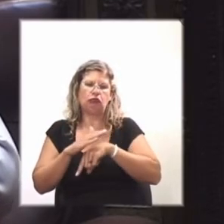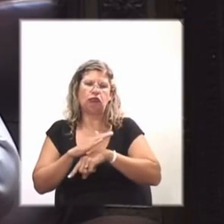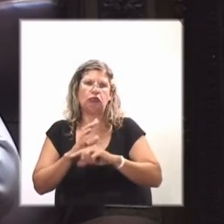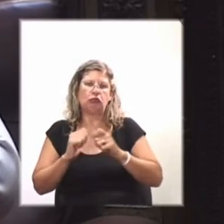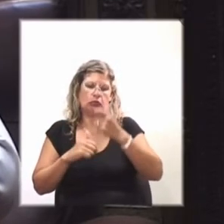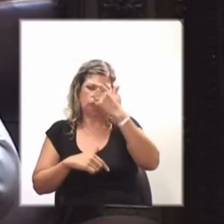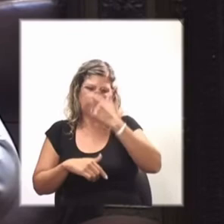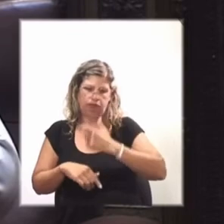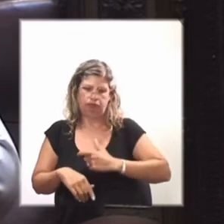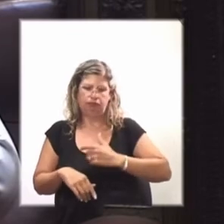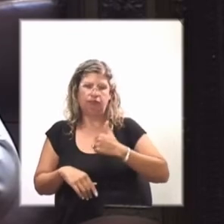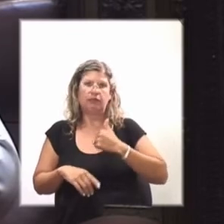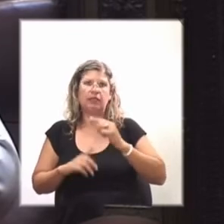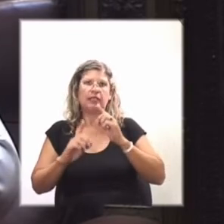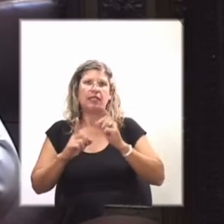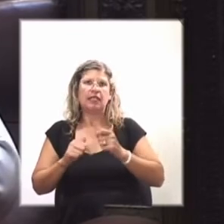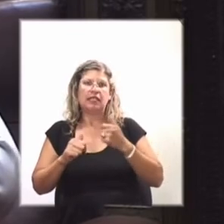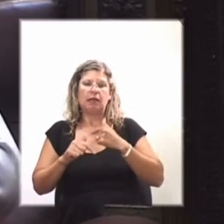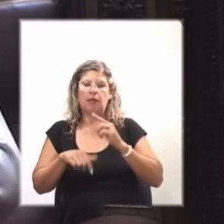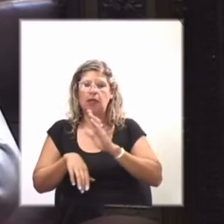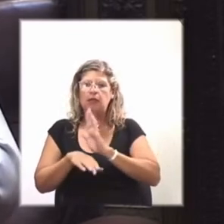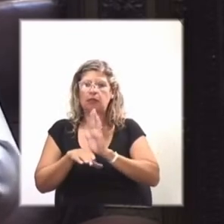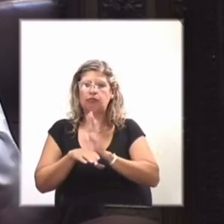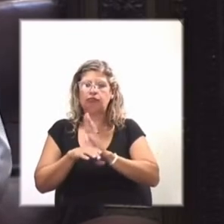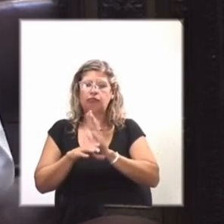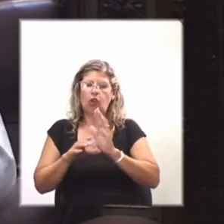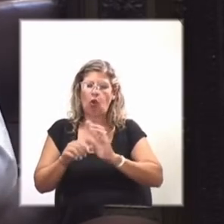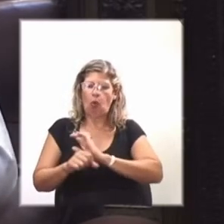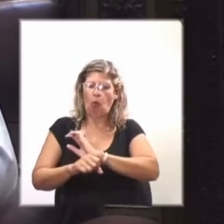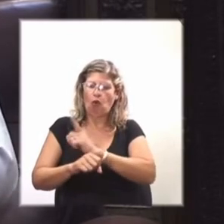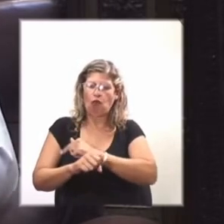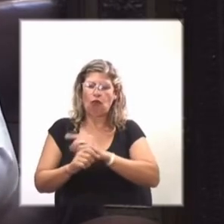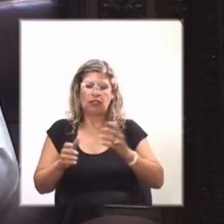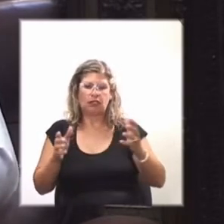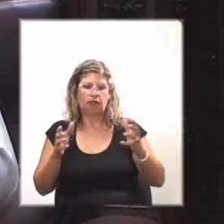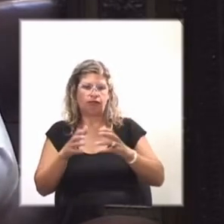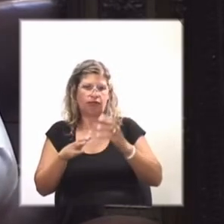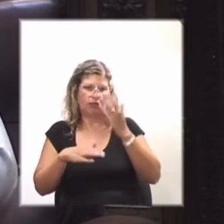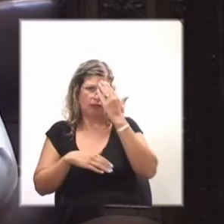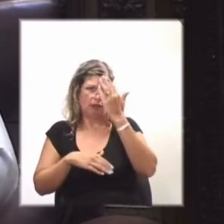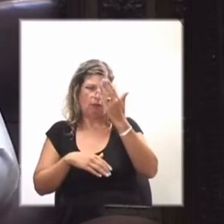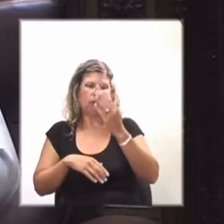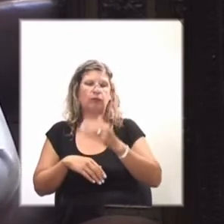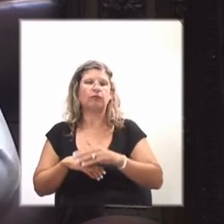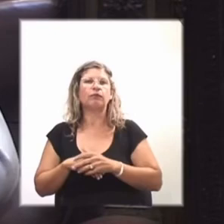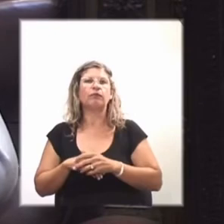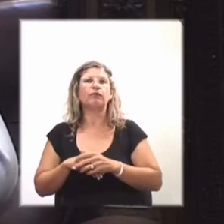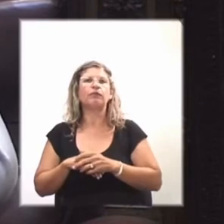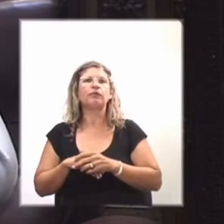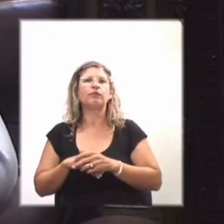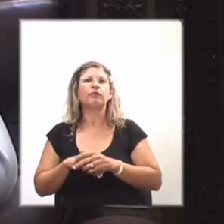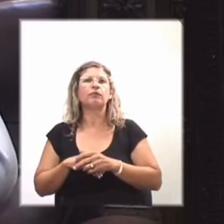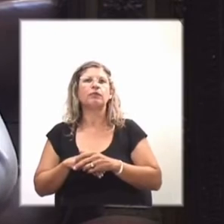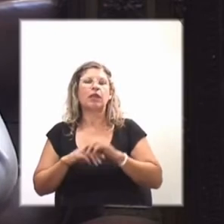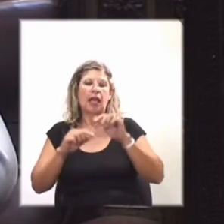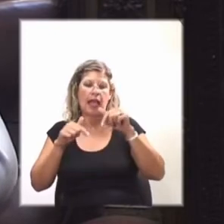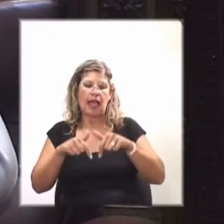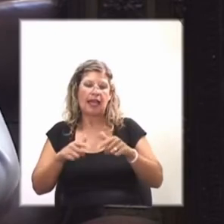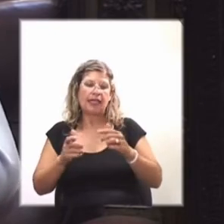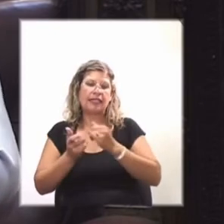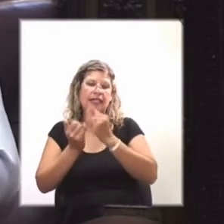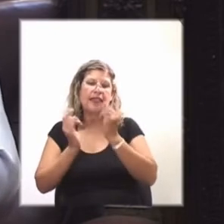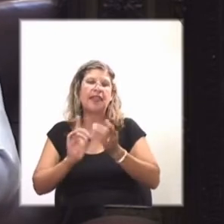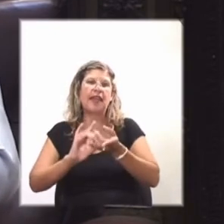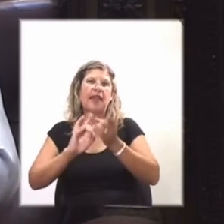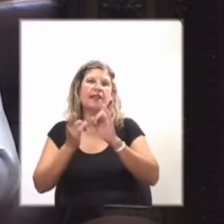personal y también como fuerza política que representamos nuestro Frente Amplio. Esta instancia parlamentaria que hoy llevamos